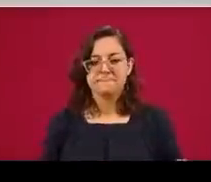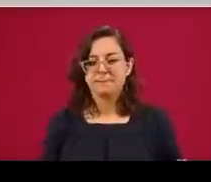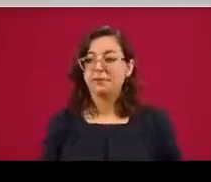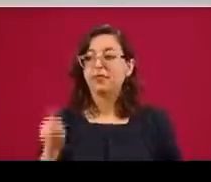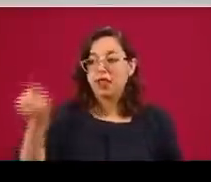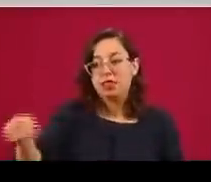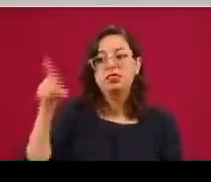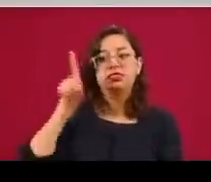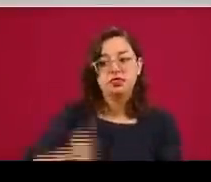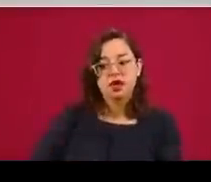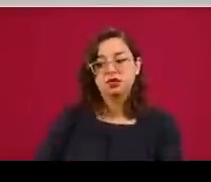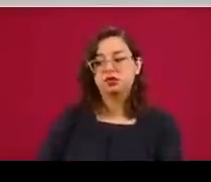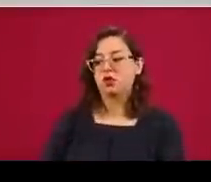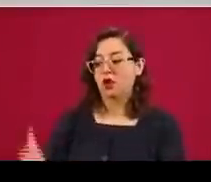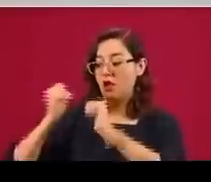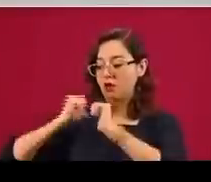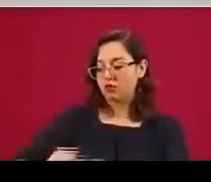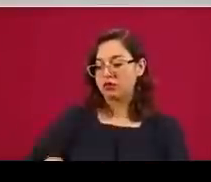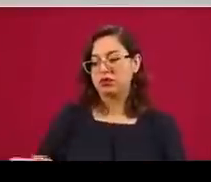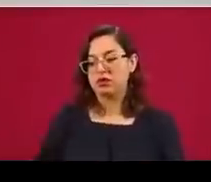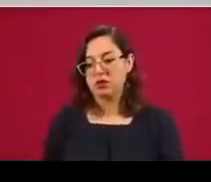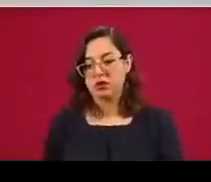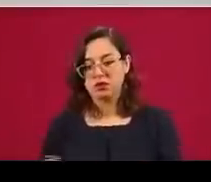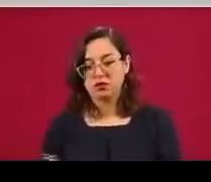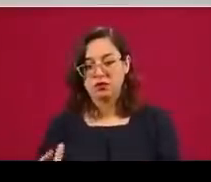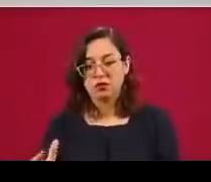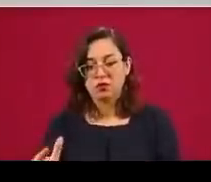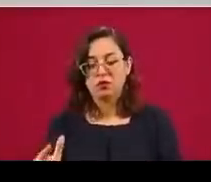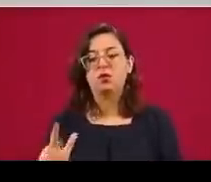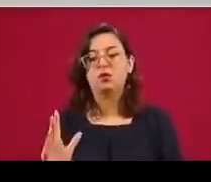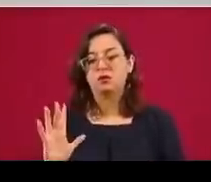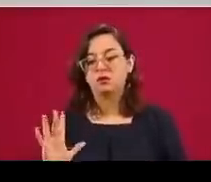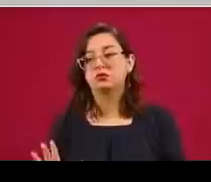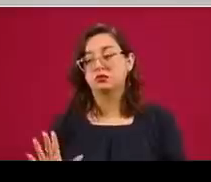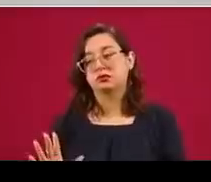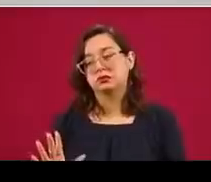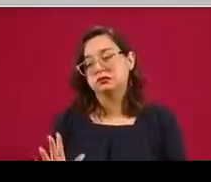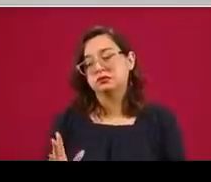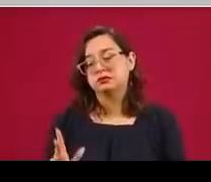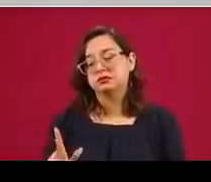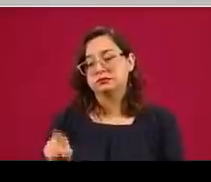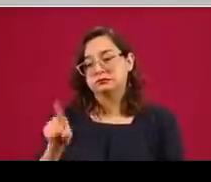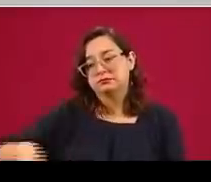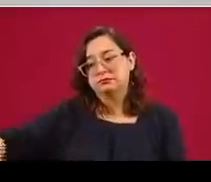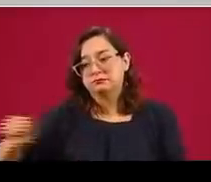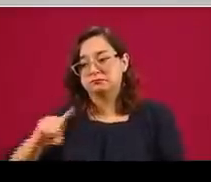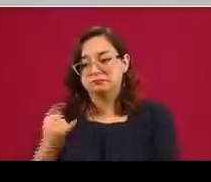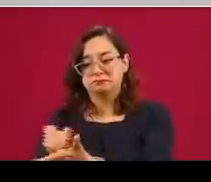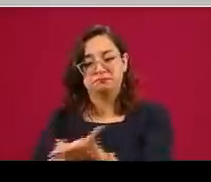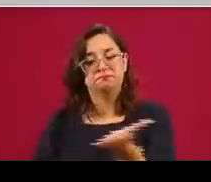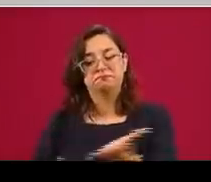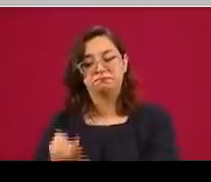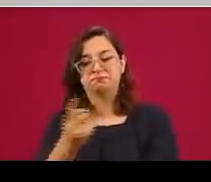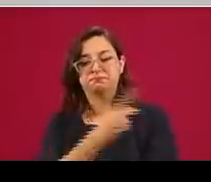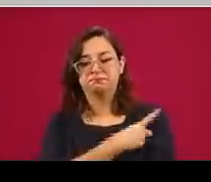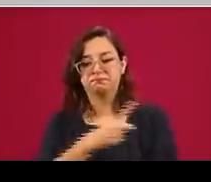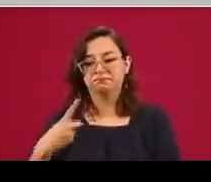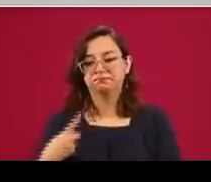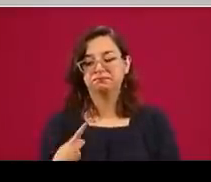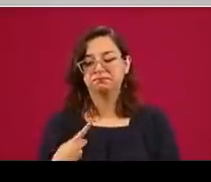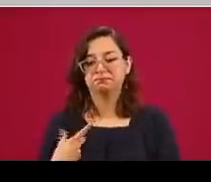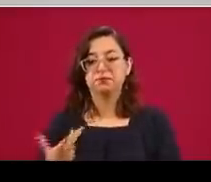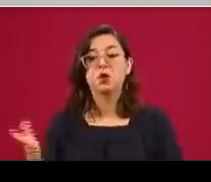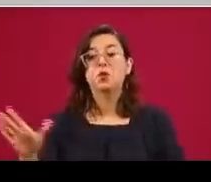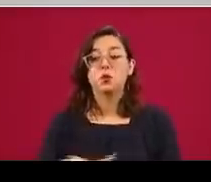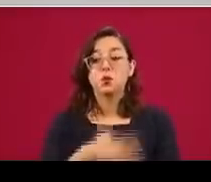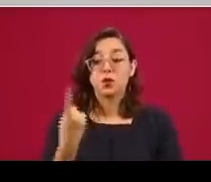de el propio gobierno, que es el